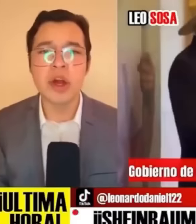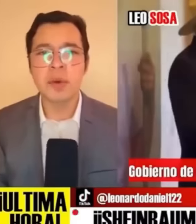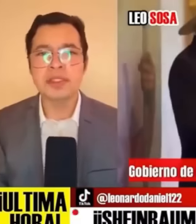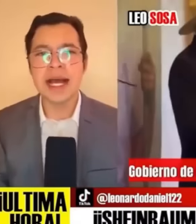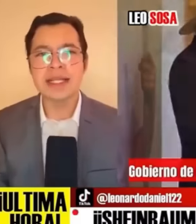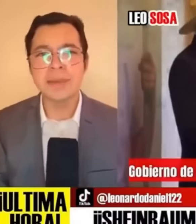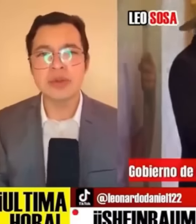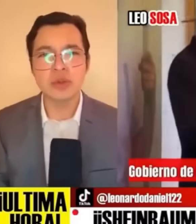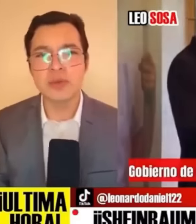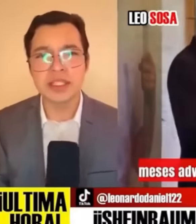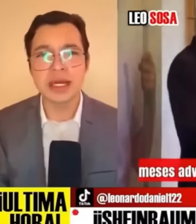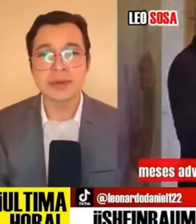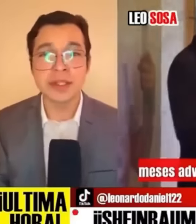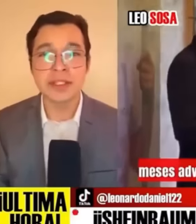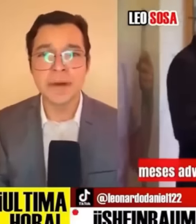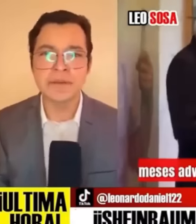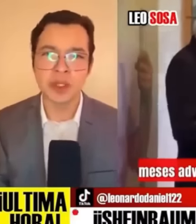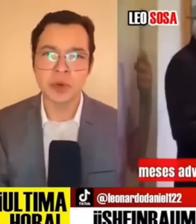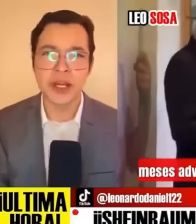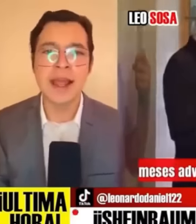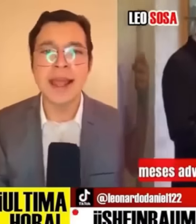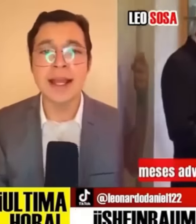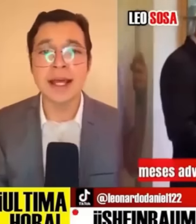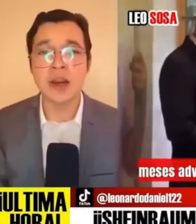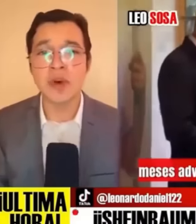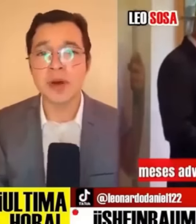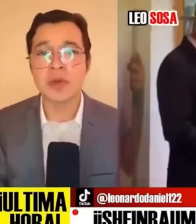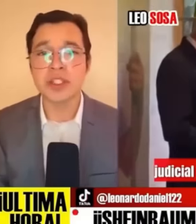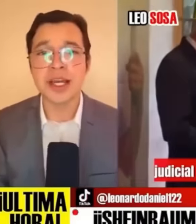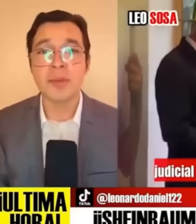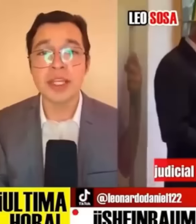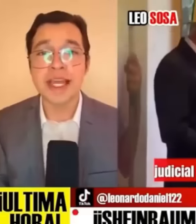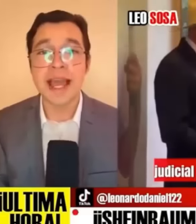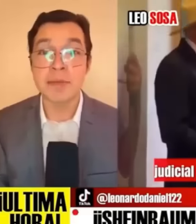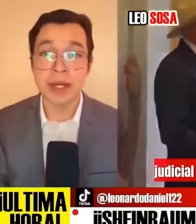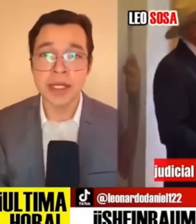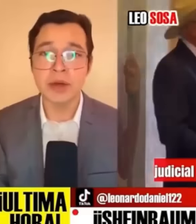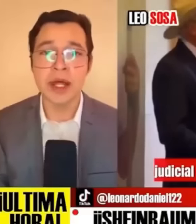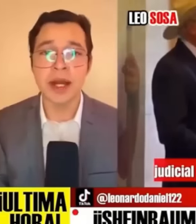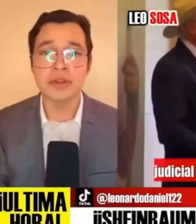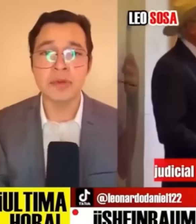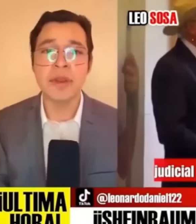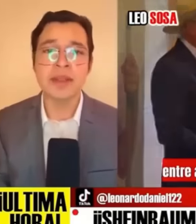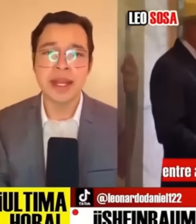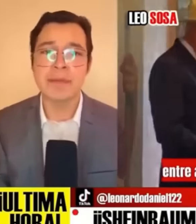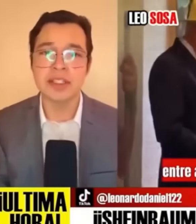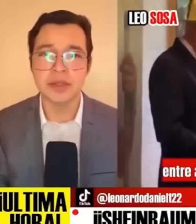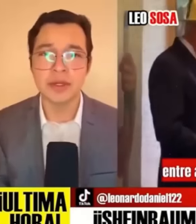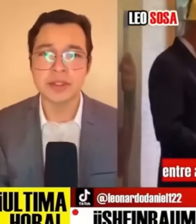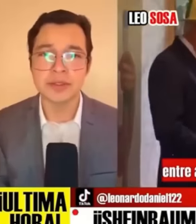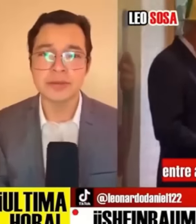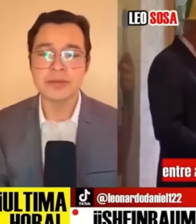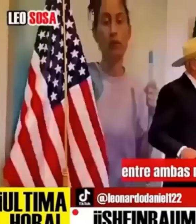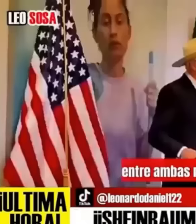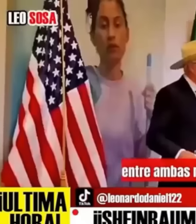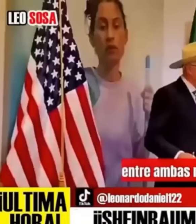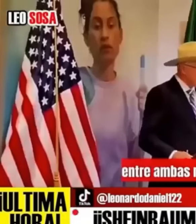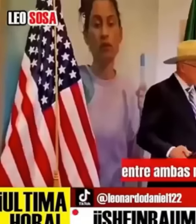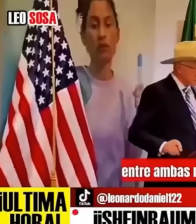de México, pues hace apenas unos meses advertía, según él, que la reforma judicial ponía en peligro la relación entre ambas